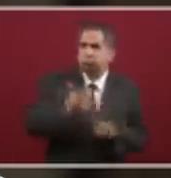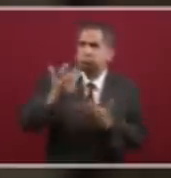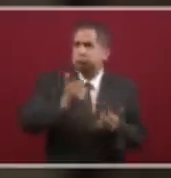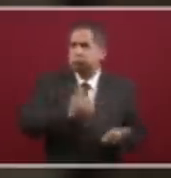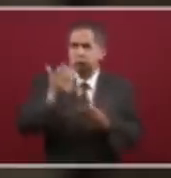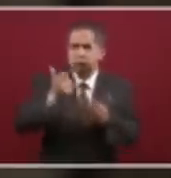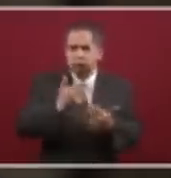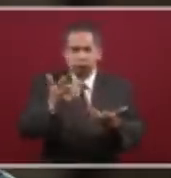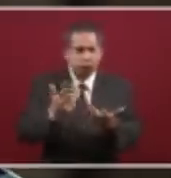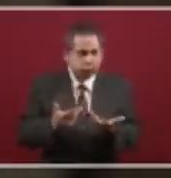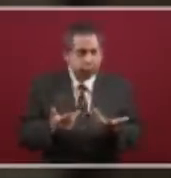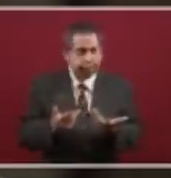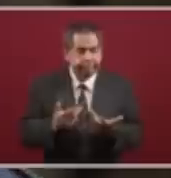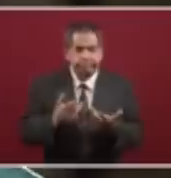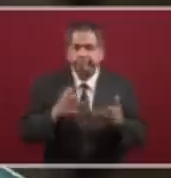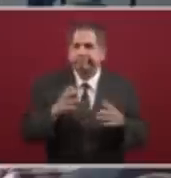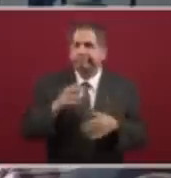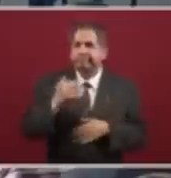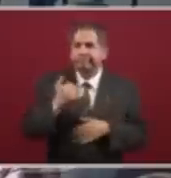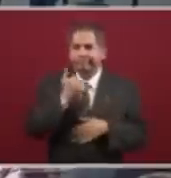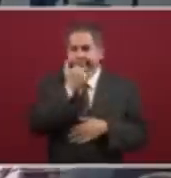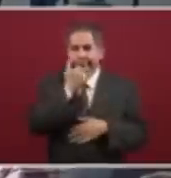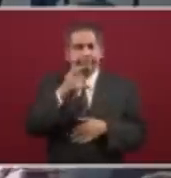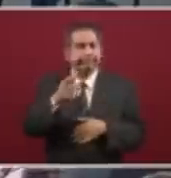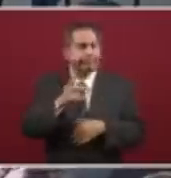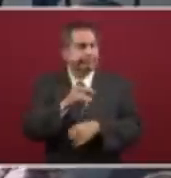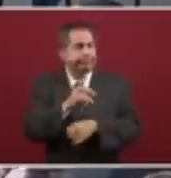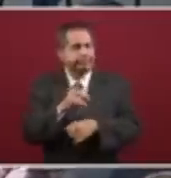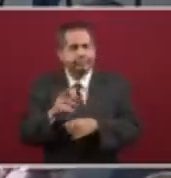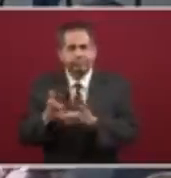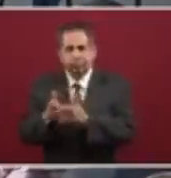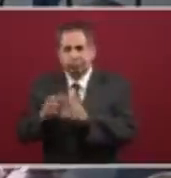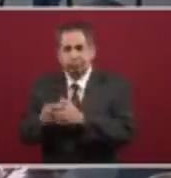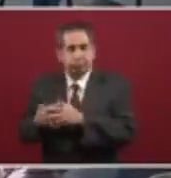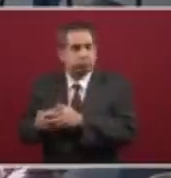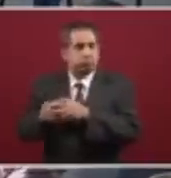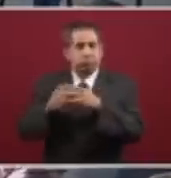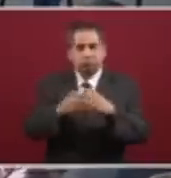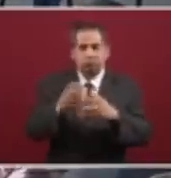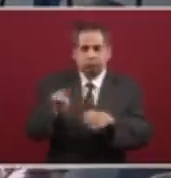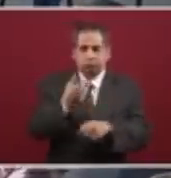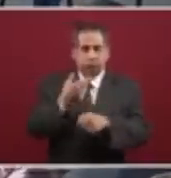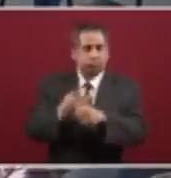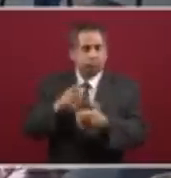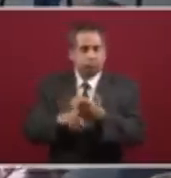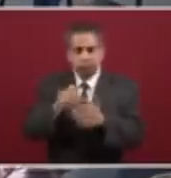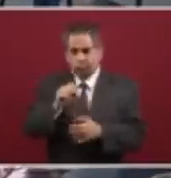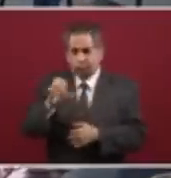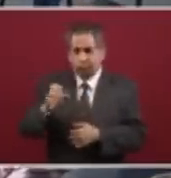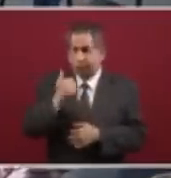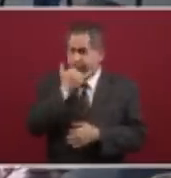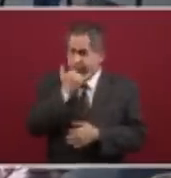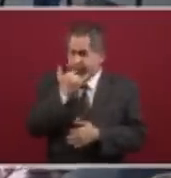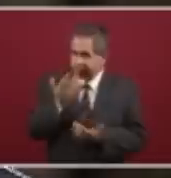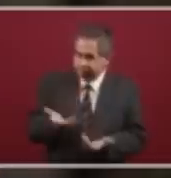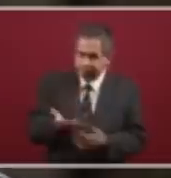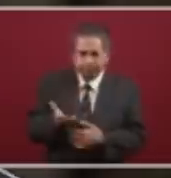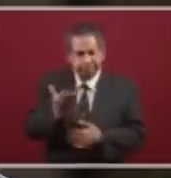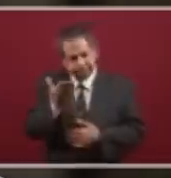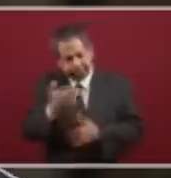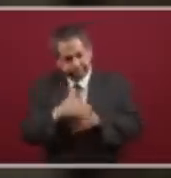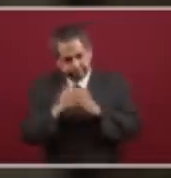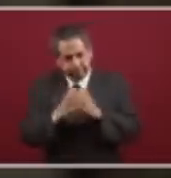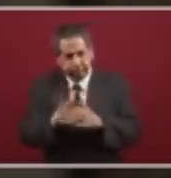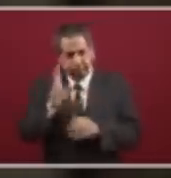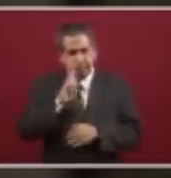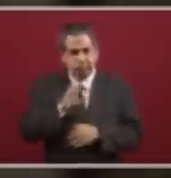se genera un cuello de botella en la delegación que ahora pues ya no es tal de la secretaría de economía pedirle por favor señor presidente a